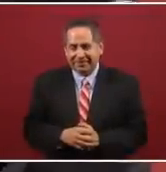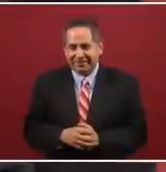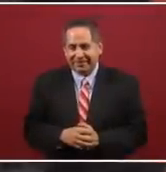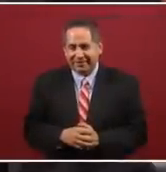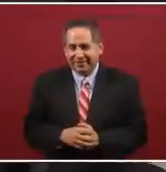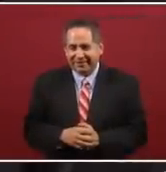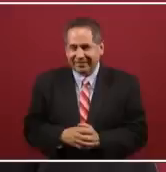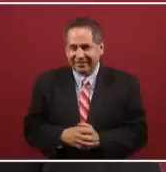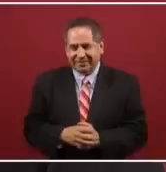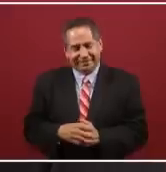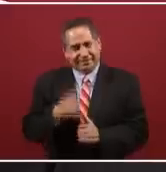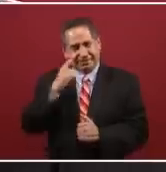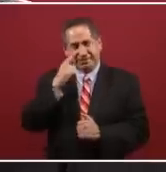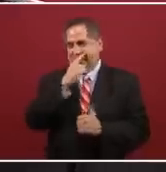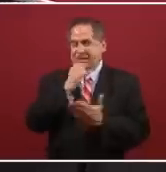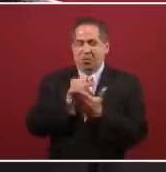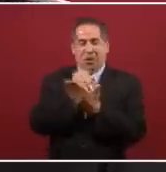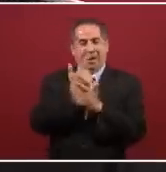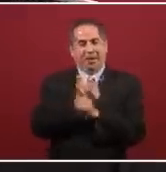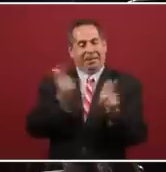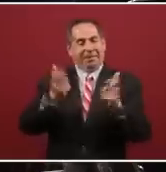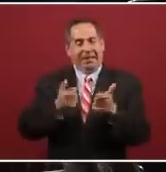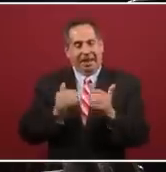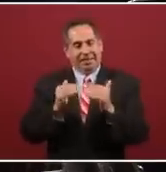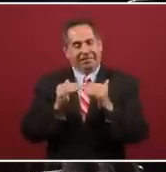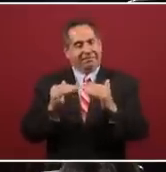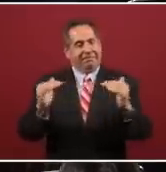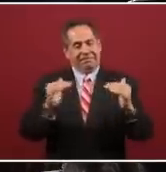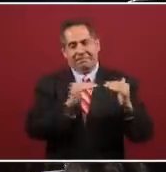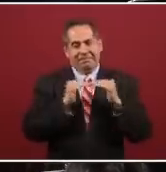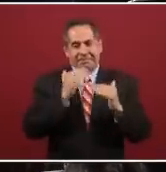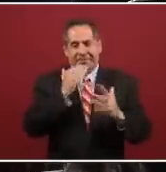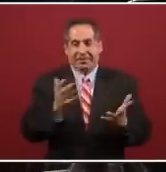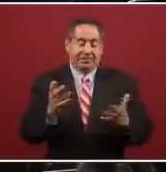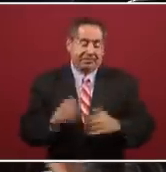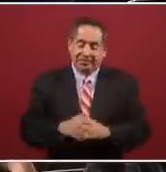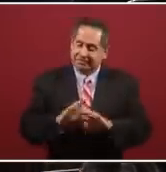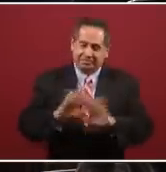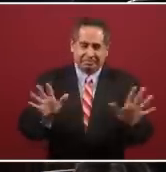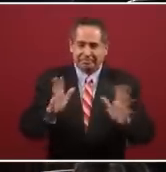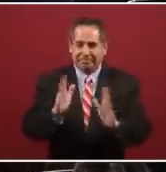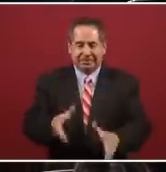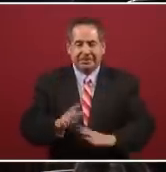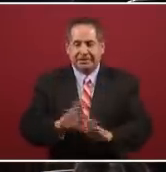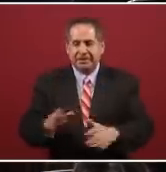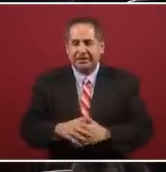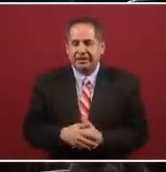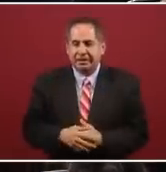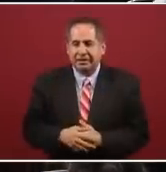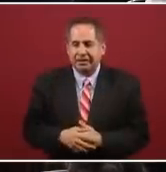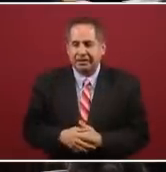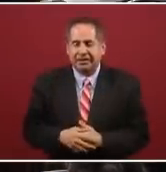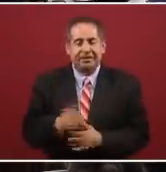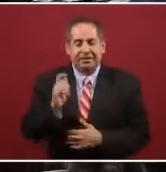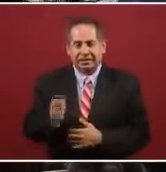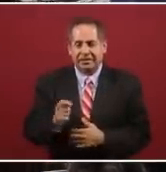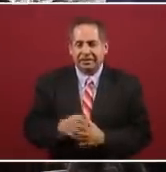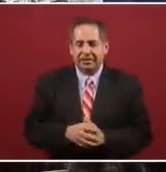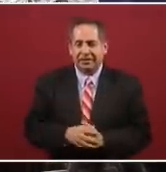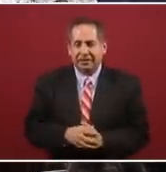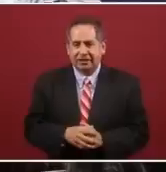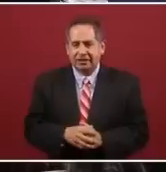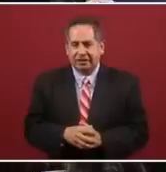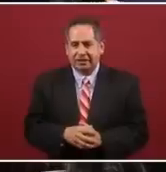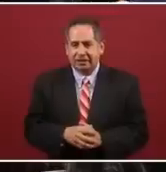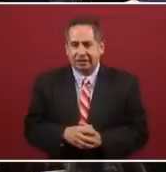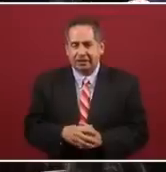qué democracia esta de mano alzada. Bueno, pues así quedó, ¿no? Así quedó.